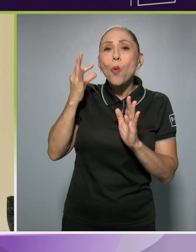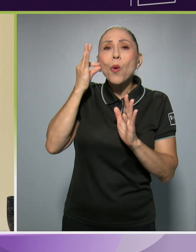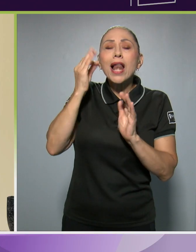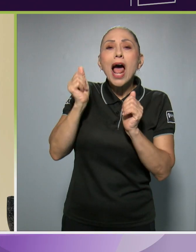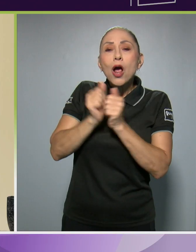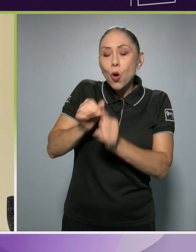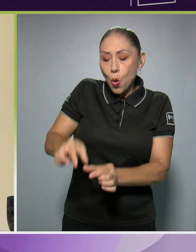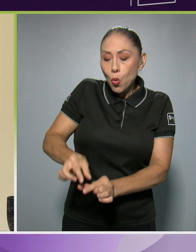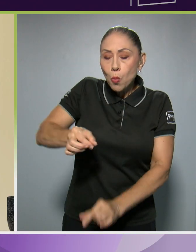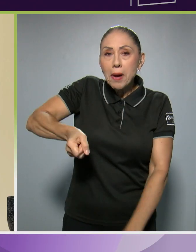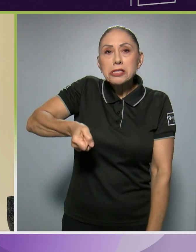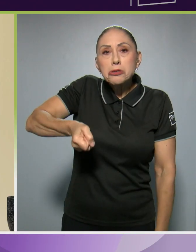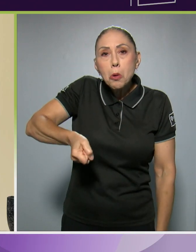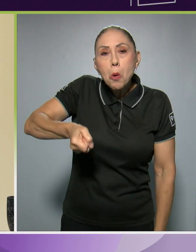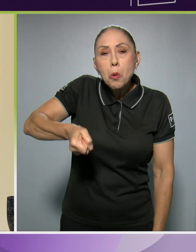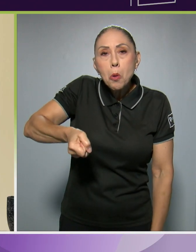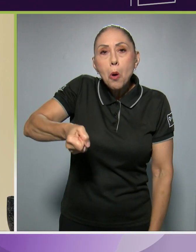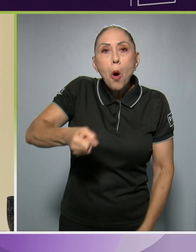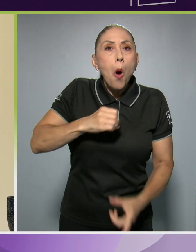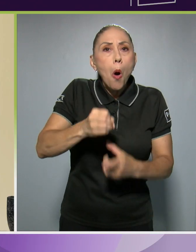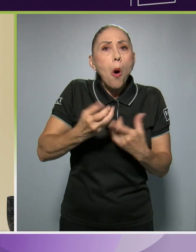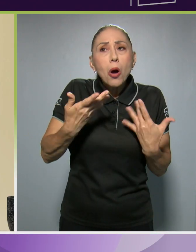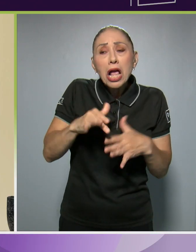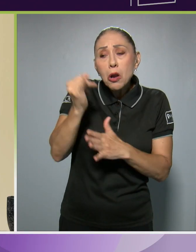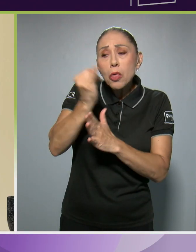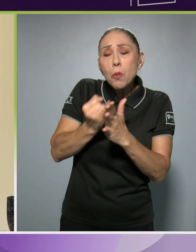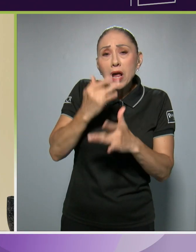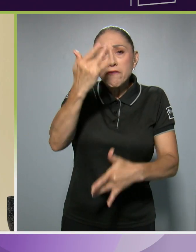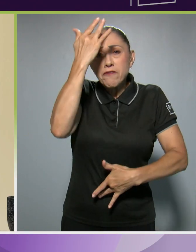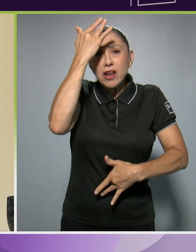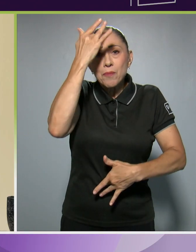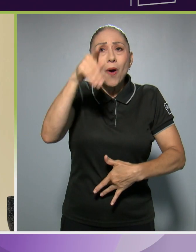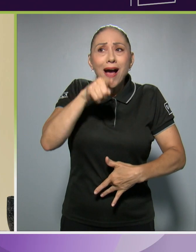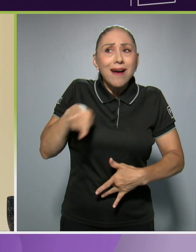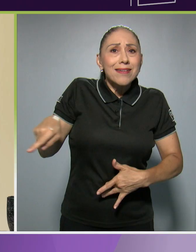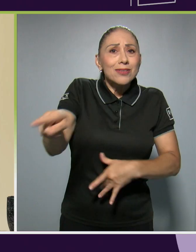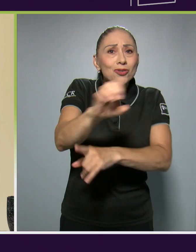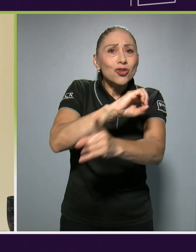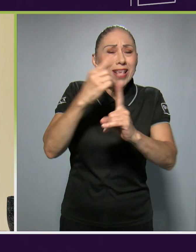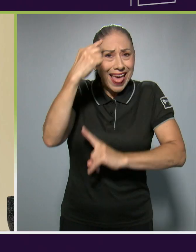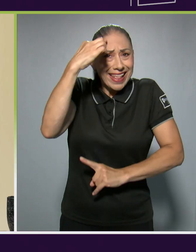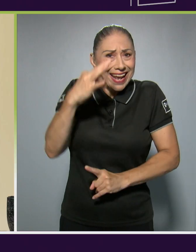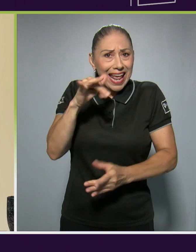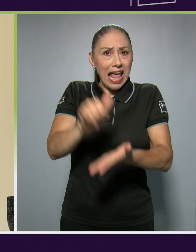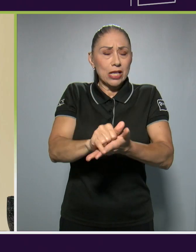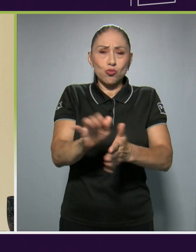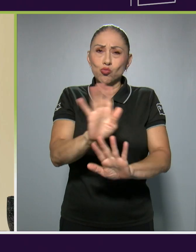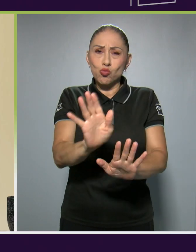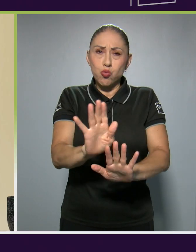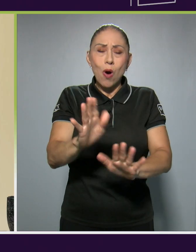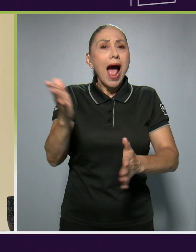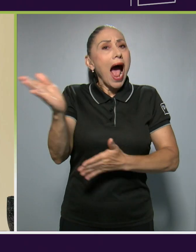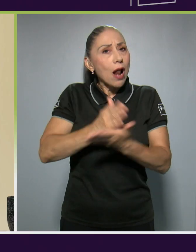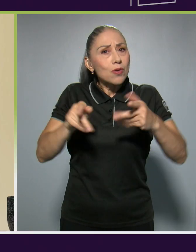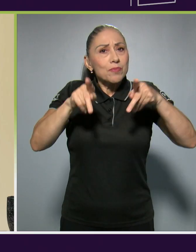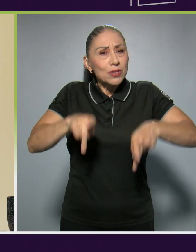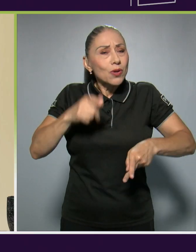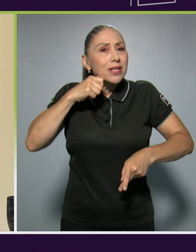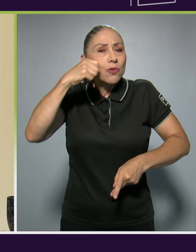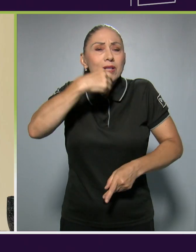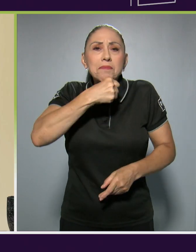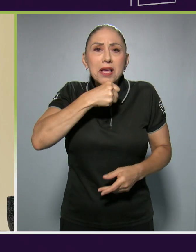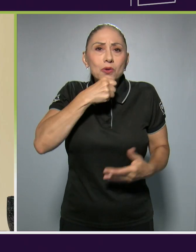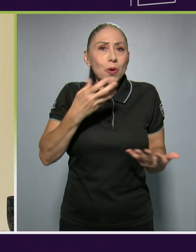bastón o ya enfermo, y ese es el inconsciente colectivo que tiene la sociedad. Y no, ya hay personas adultas mayores que